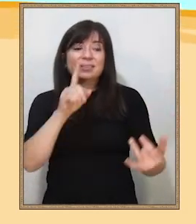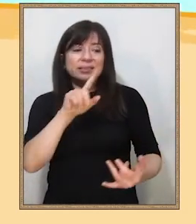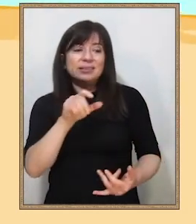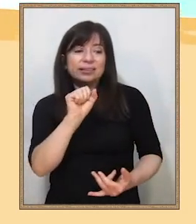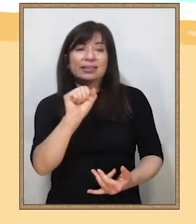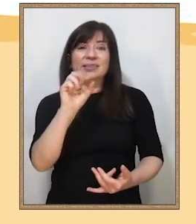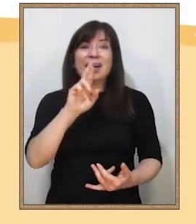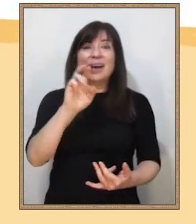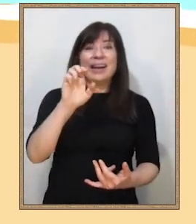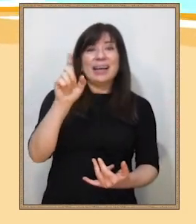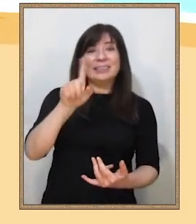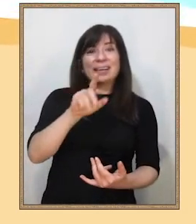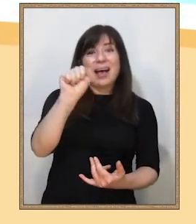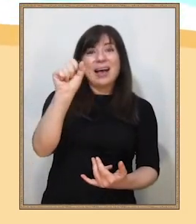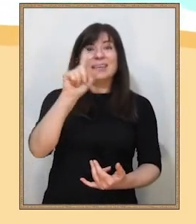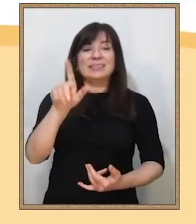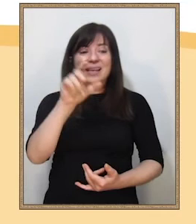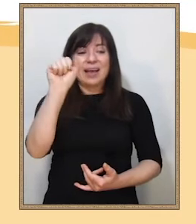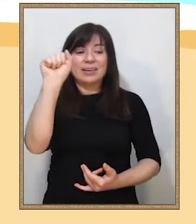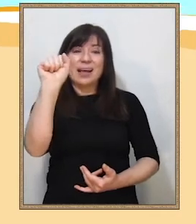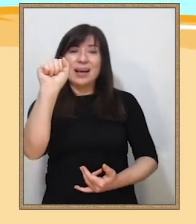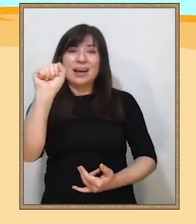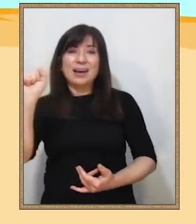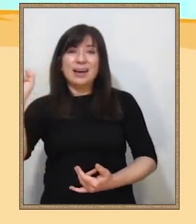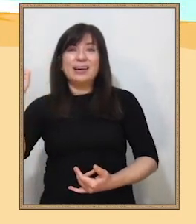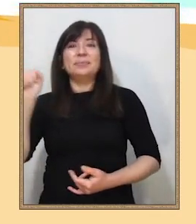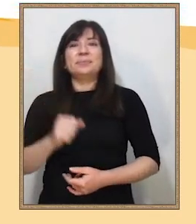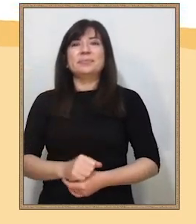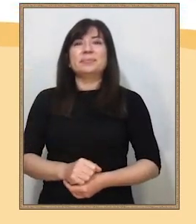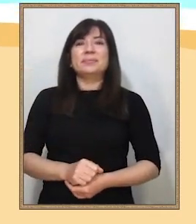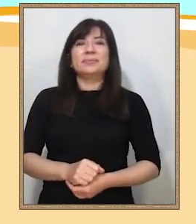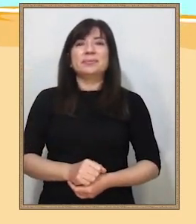sa sa sare sa sa sara.